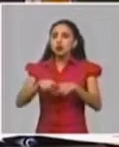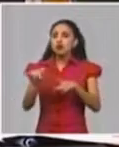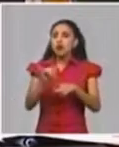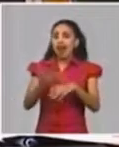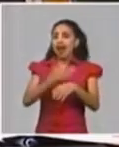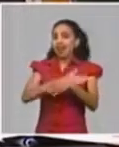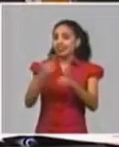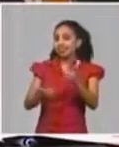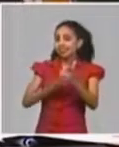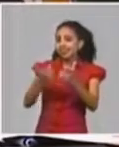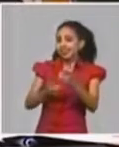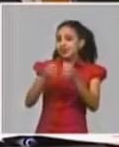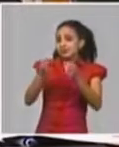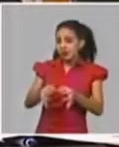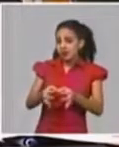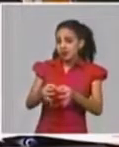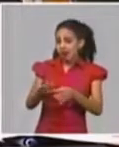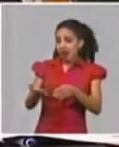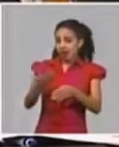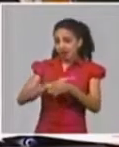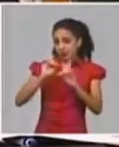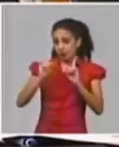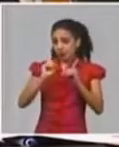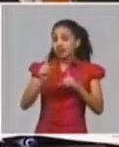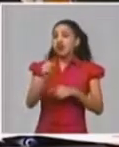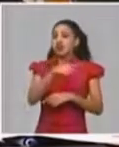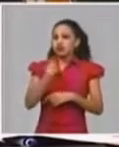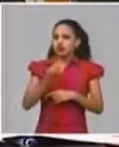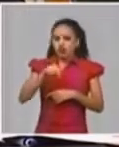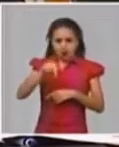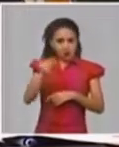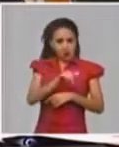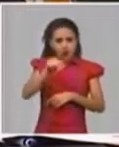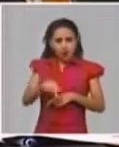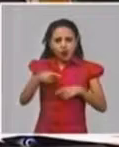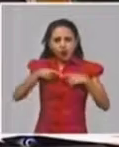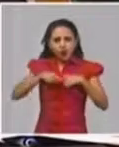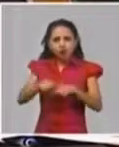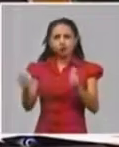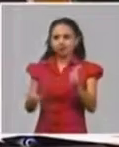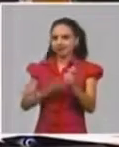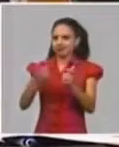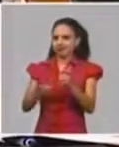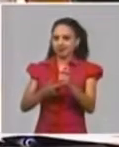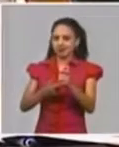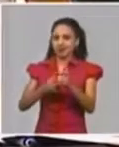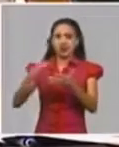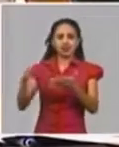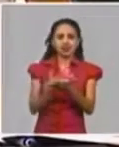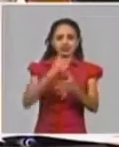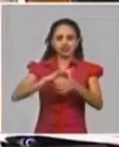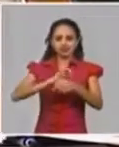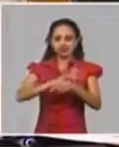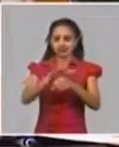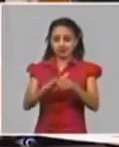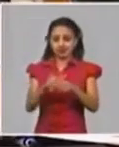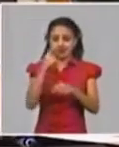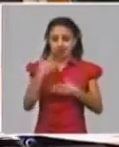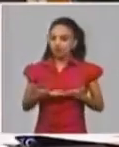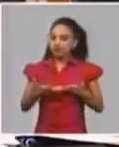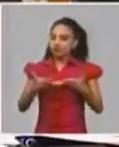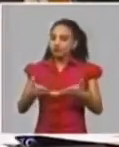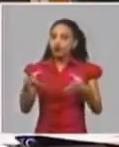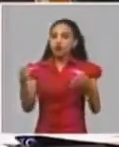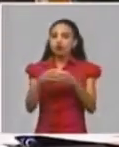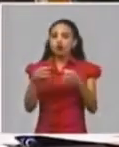cubanos contra el oprobioso régimen del apartheid, juntos combatiremos y venceremos la pandemia. Es la disposición de esta brigada